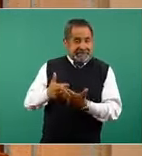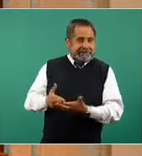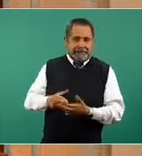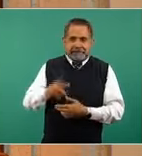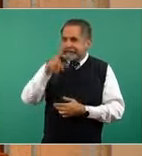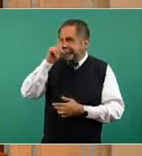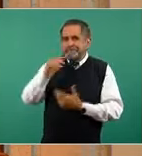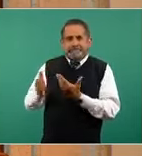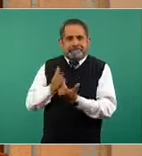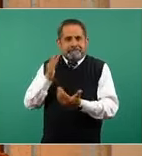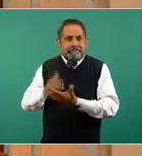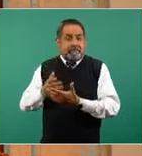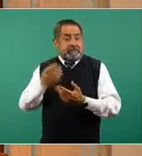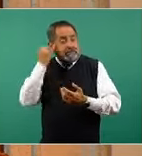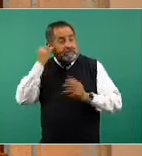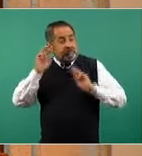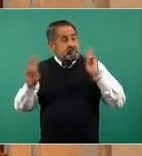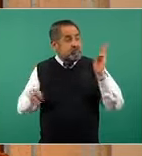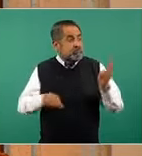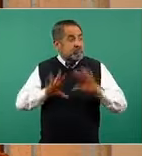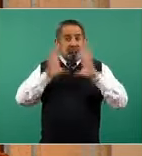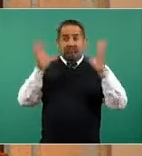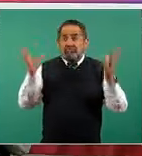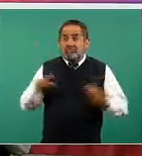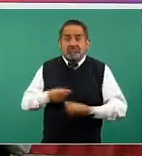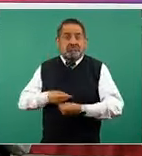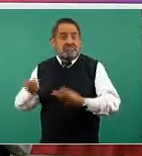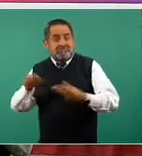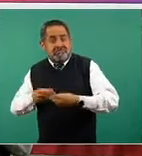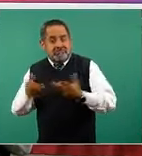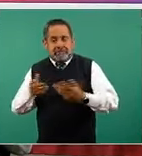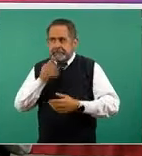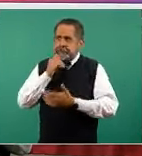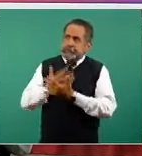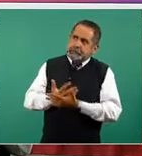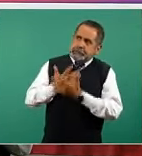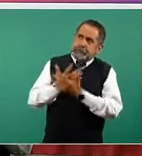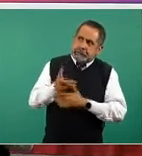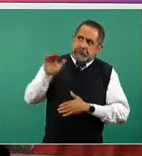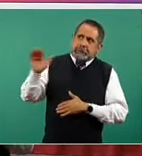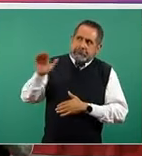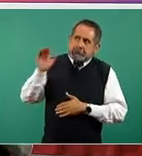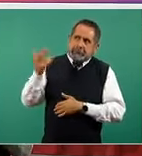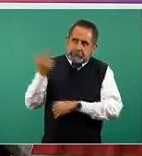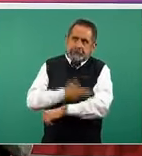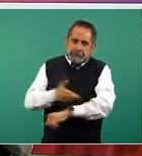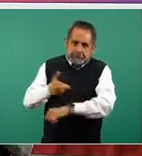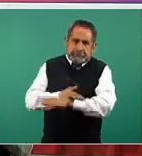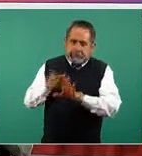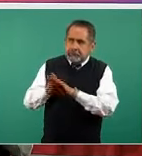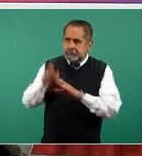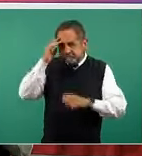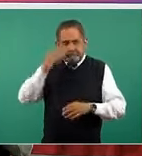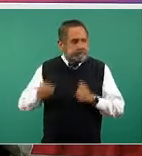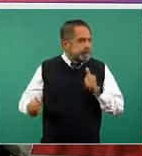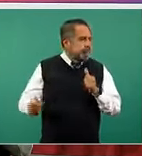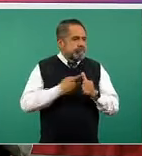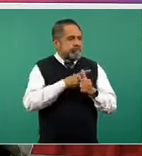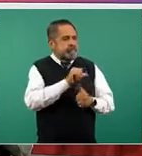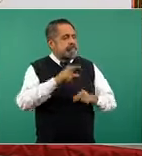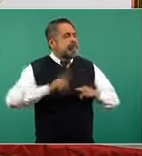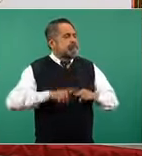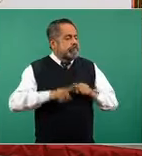obviamente, dar respuesta a las necesidades de todo el mundo. Por lo tanto, necesitamos sí ejercer un criterio de priorización, que es